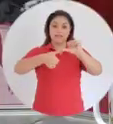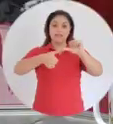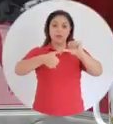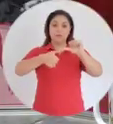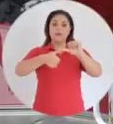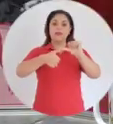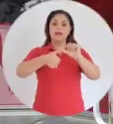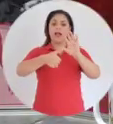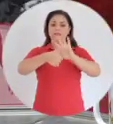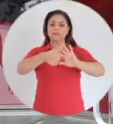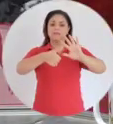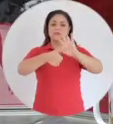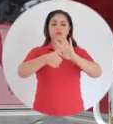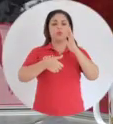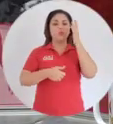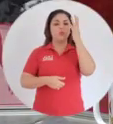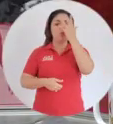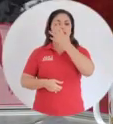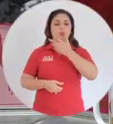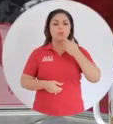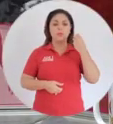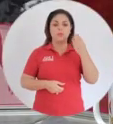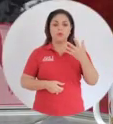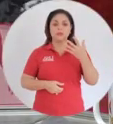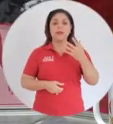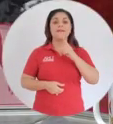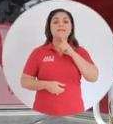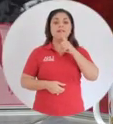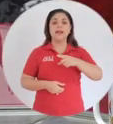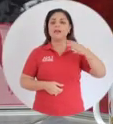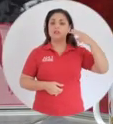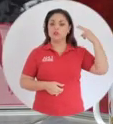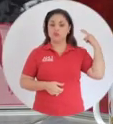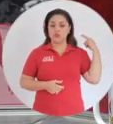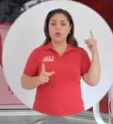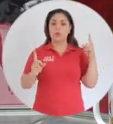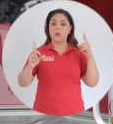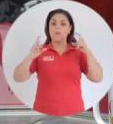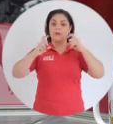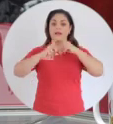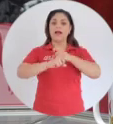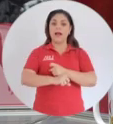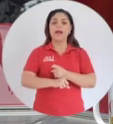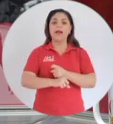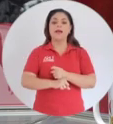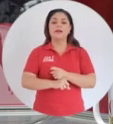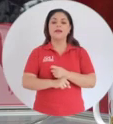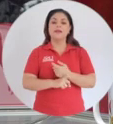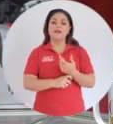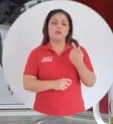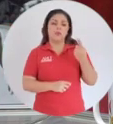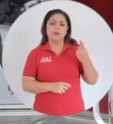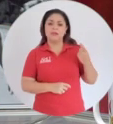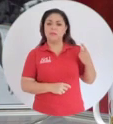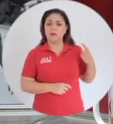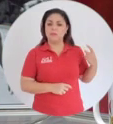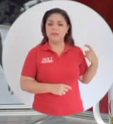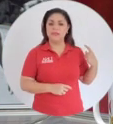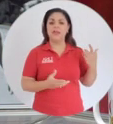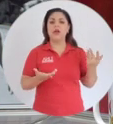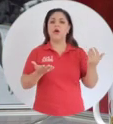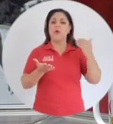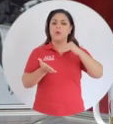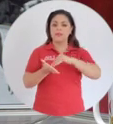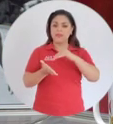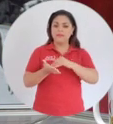Centroamérica es una región realmente hermosa, cuya historia ha sido complicada, una historia complicada, y últimamente pues